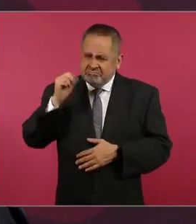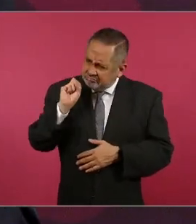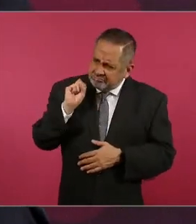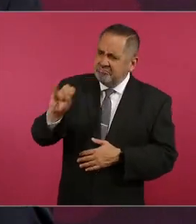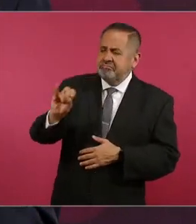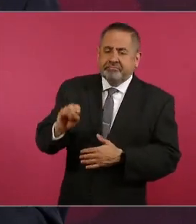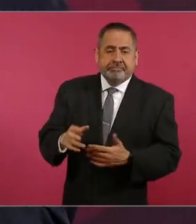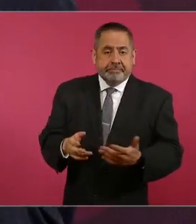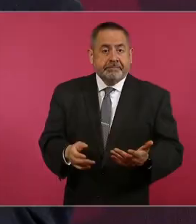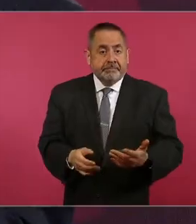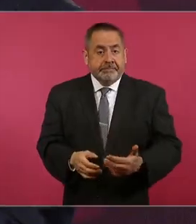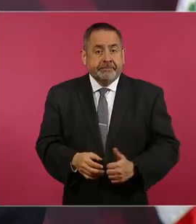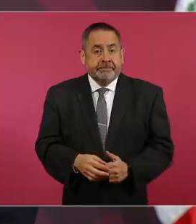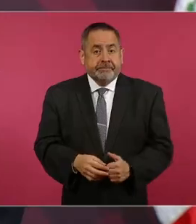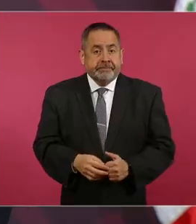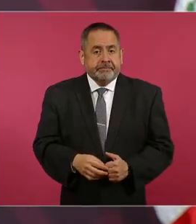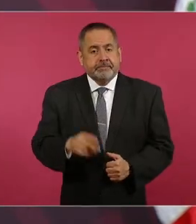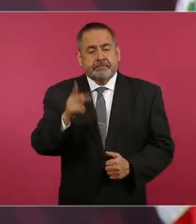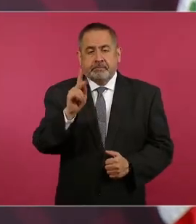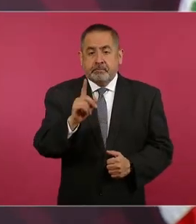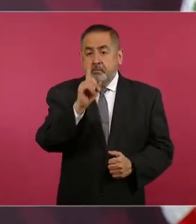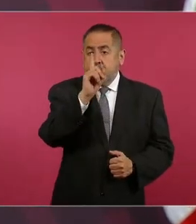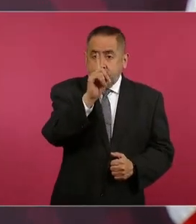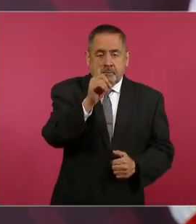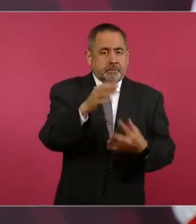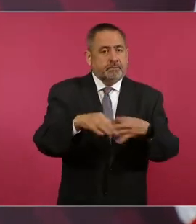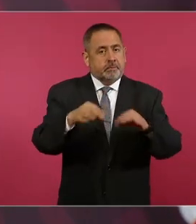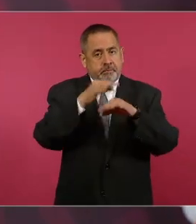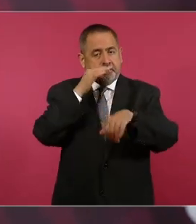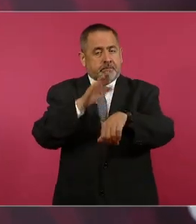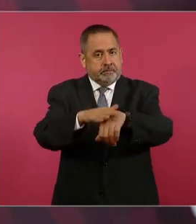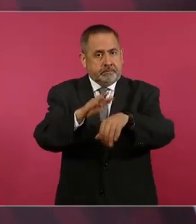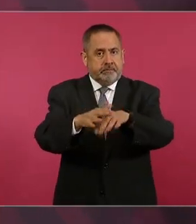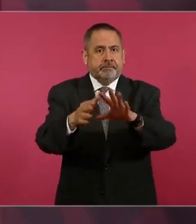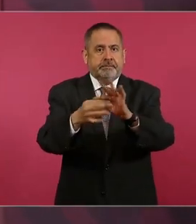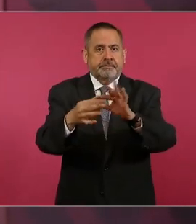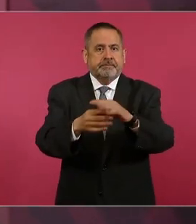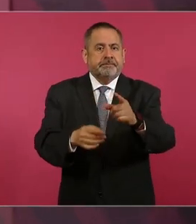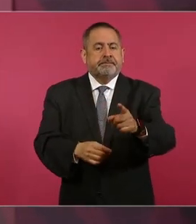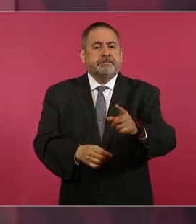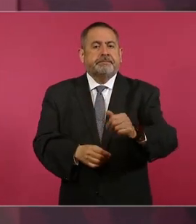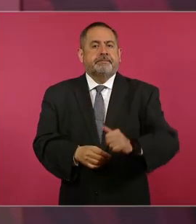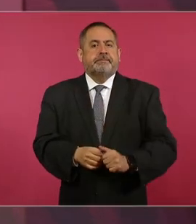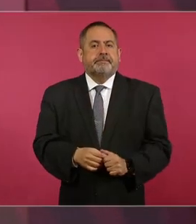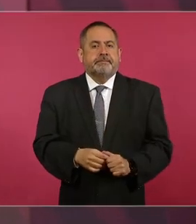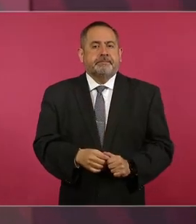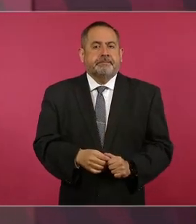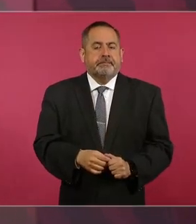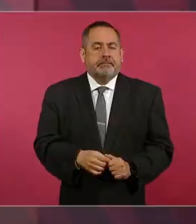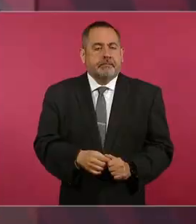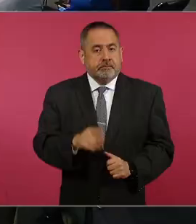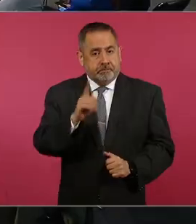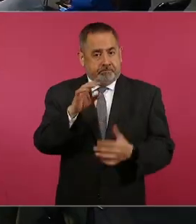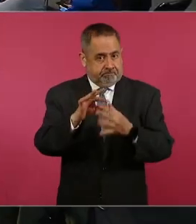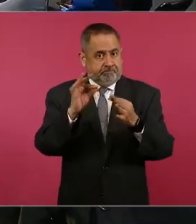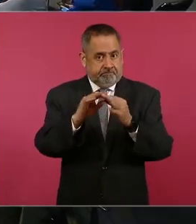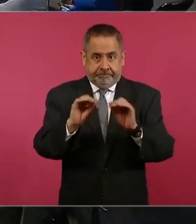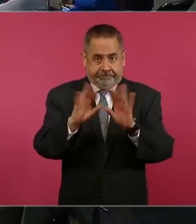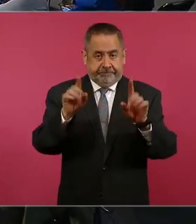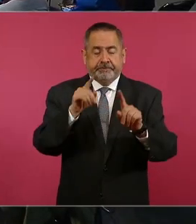Sin embargo, es importante subrayar